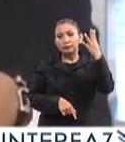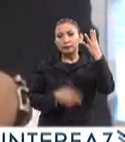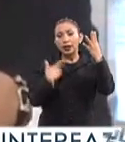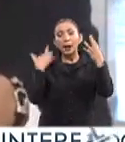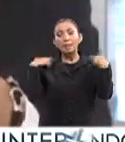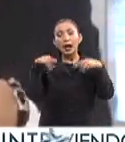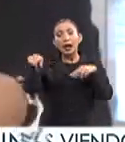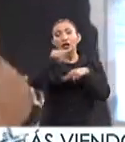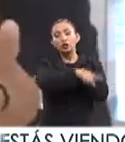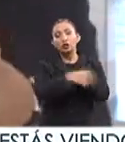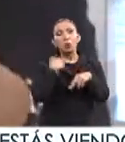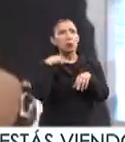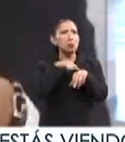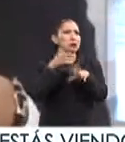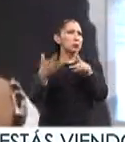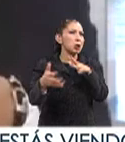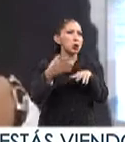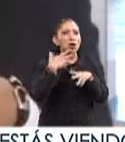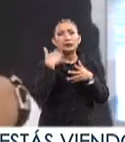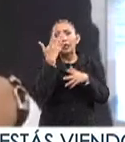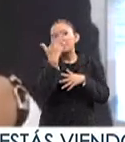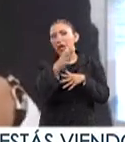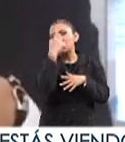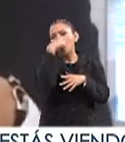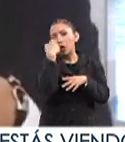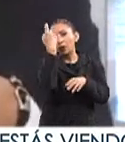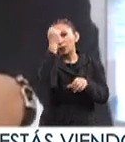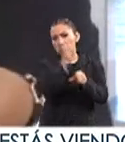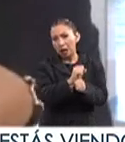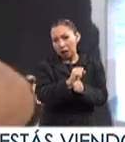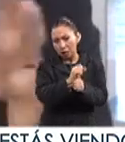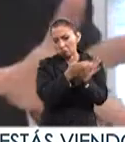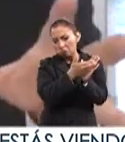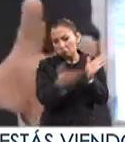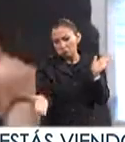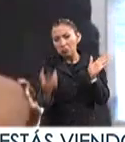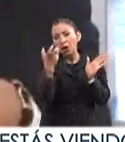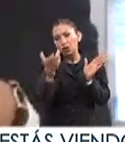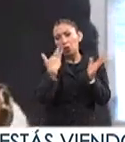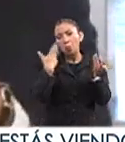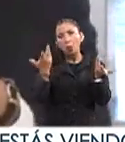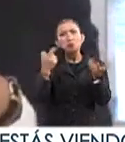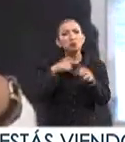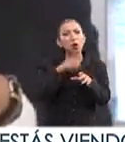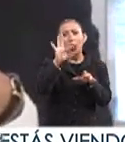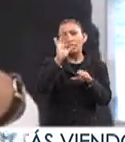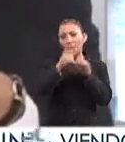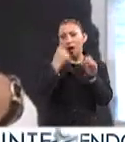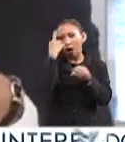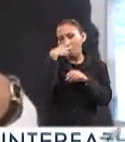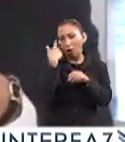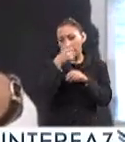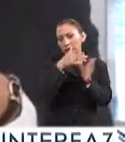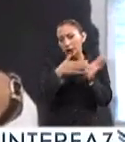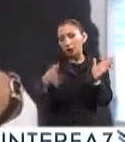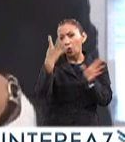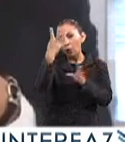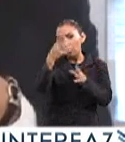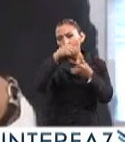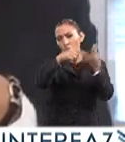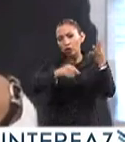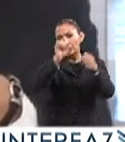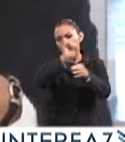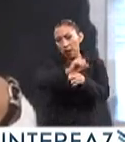el profesor va a invertir aproximadamente 10 horas a la semana, lo cual hace una inversión de 40 horas en estas